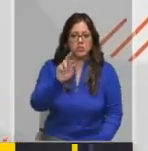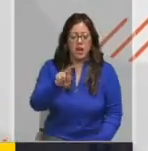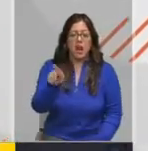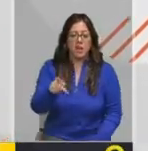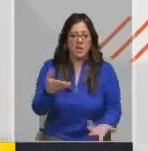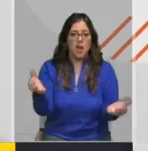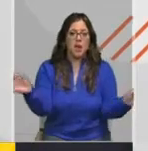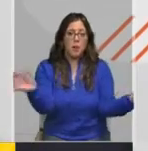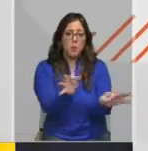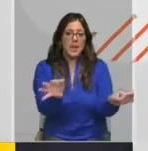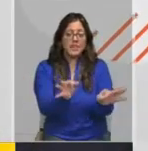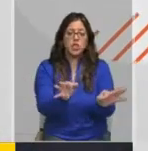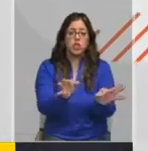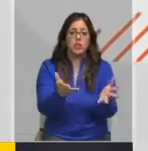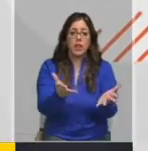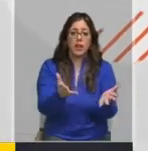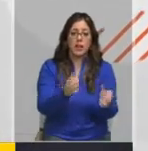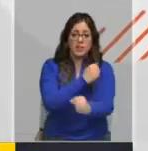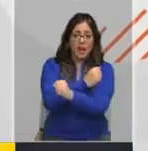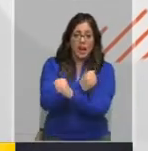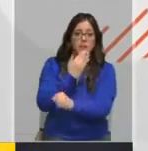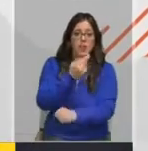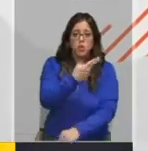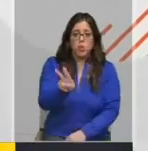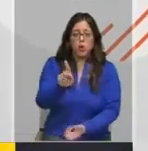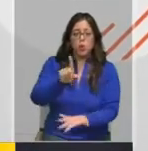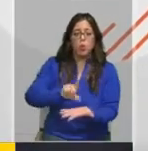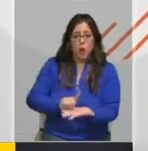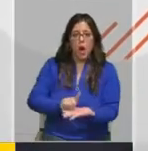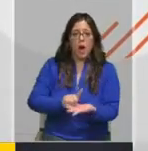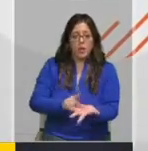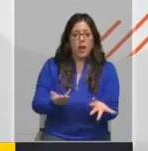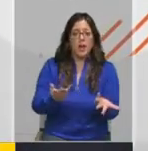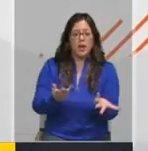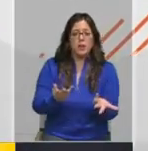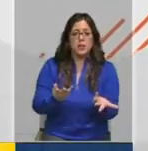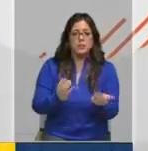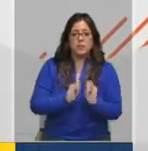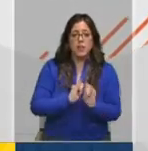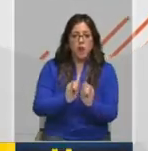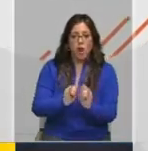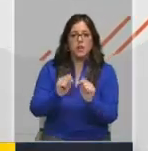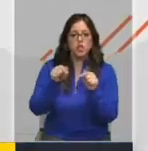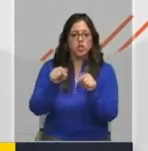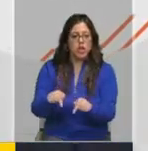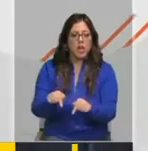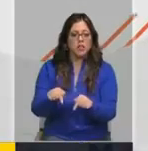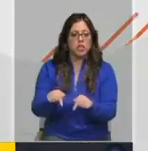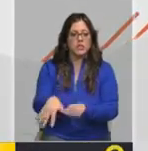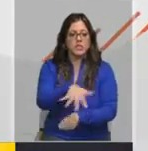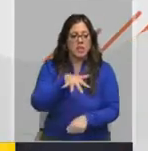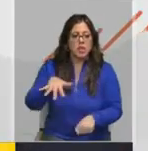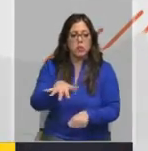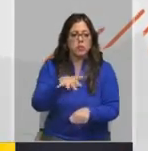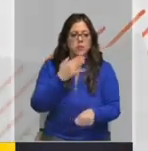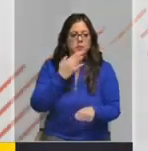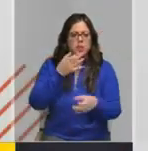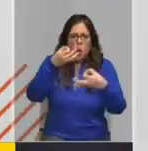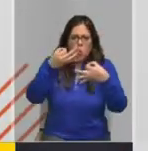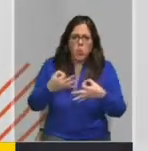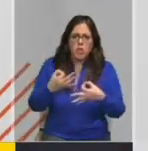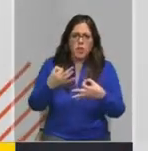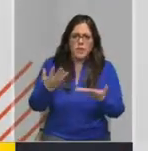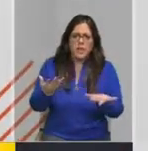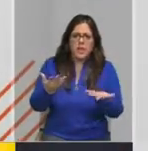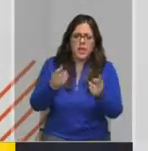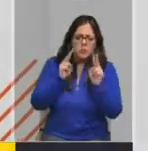carabineros y también del dueño de este recinto, quienes entregaron algunos antecedentes sobre esta situación que ocurre y que es sorprendida por